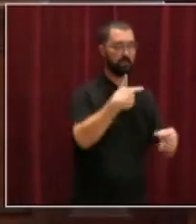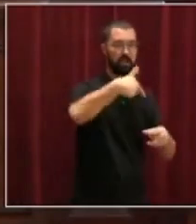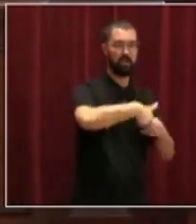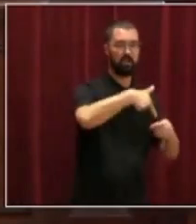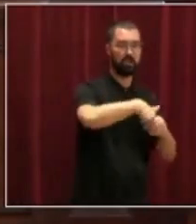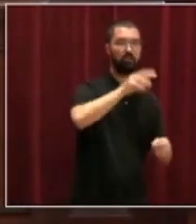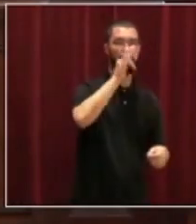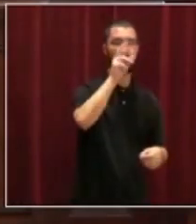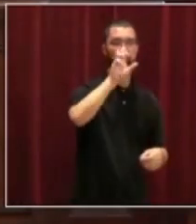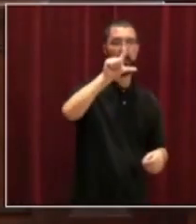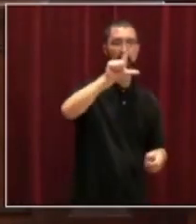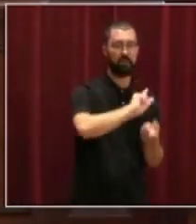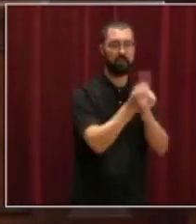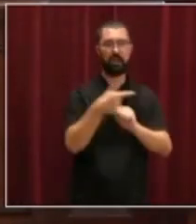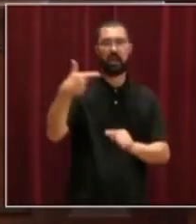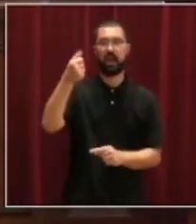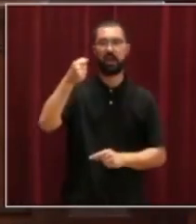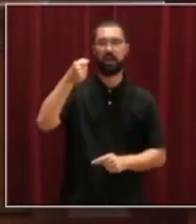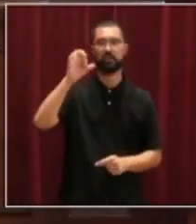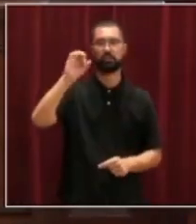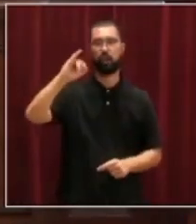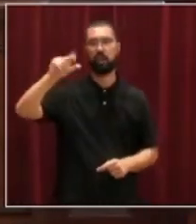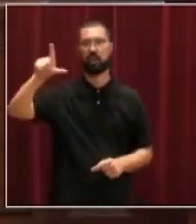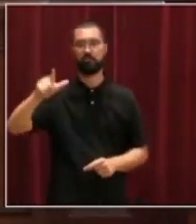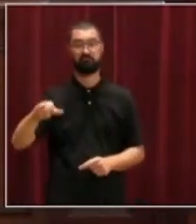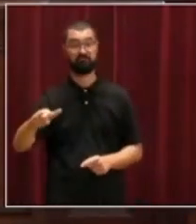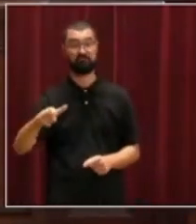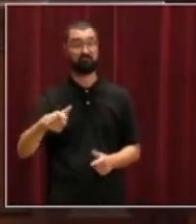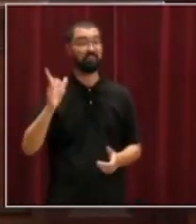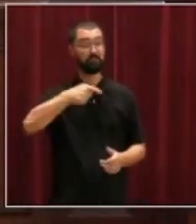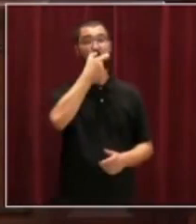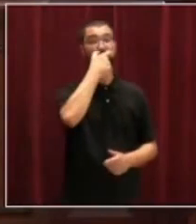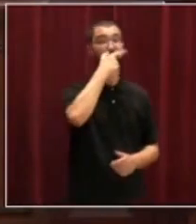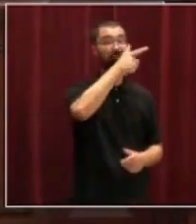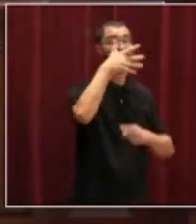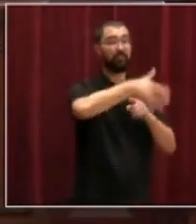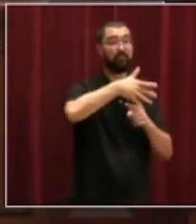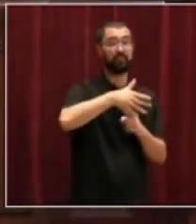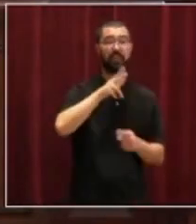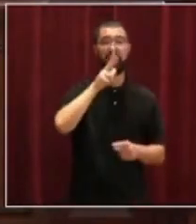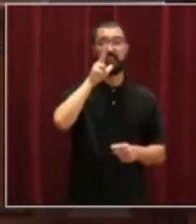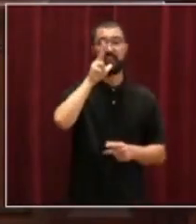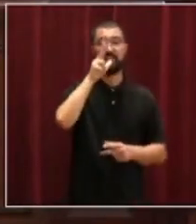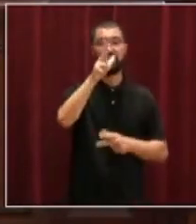logro en 8 años otro fracaso más el despropósito de joseta y la fábrica de hidrógeno